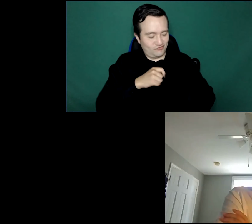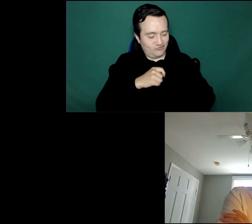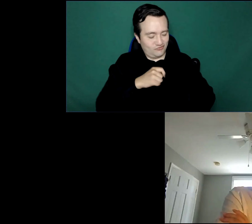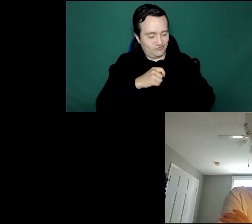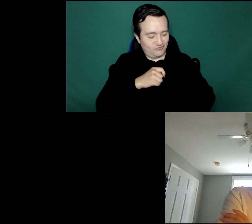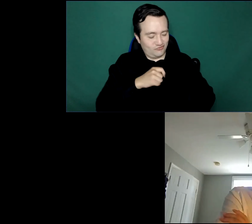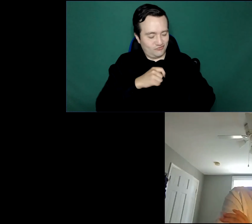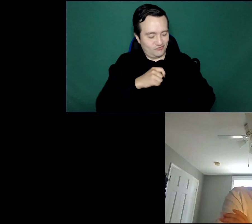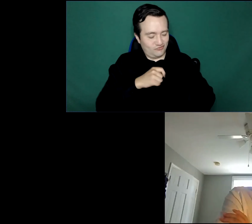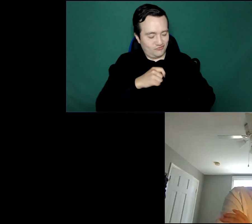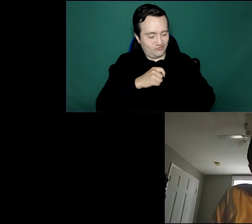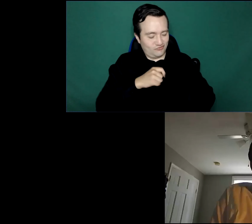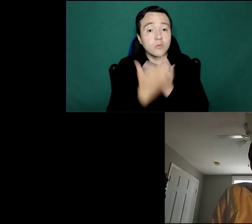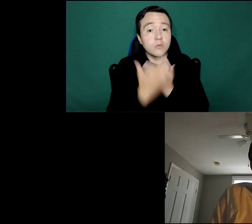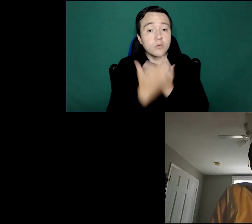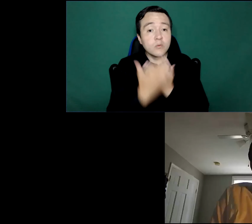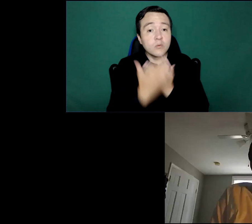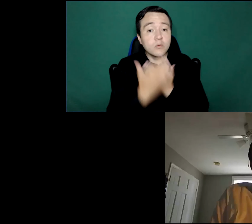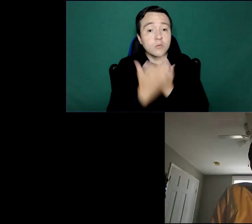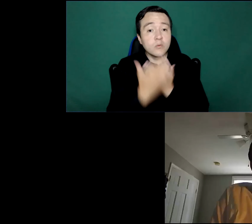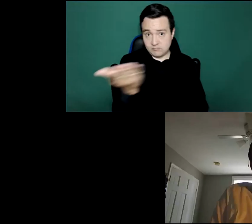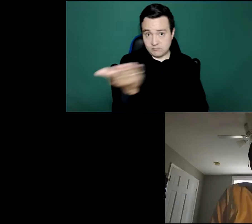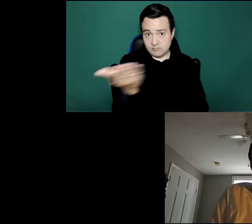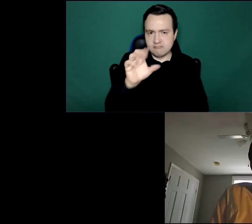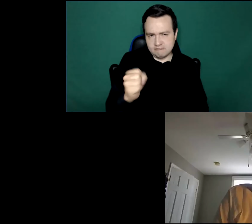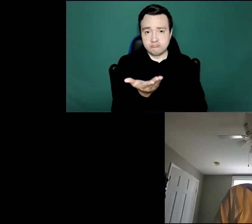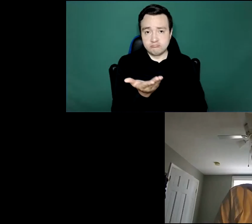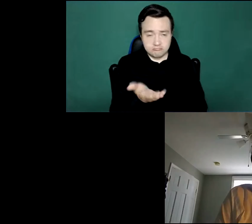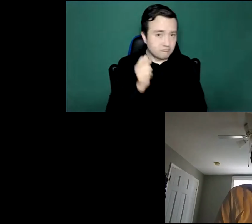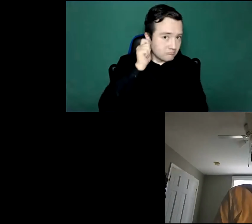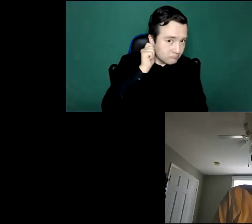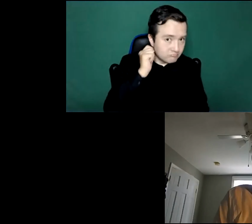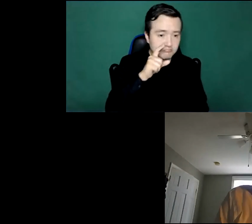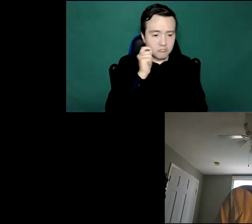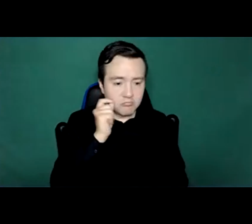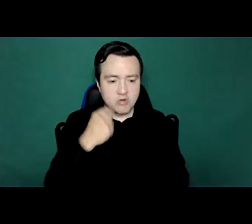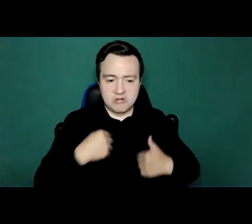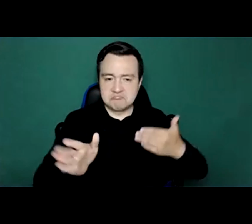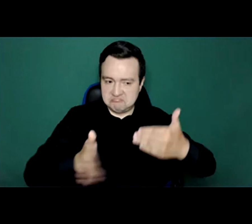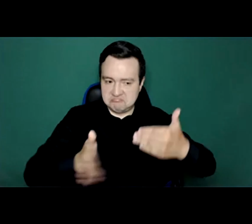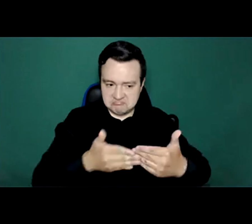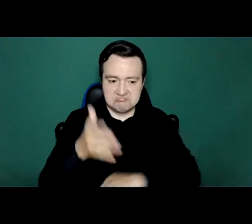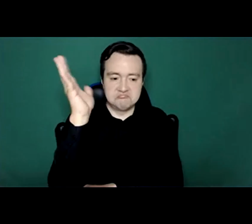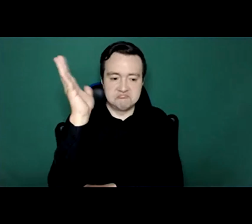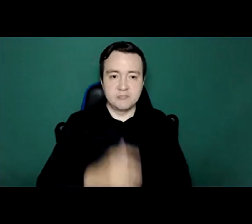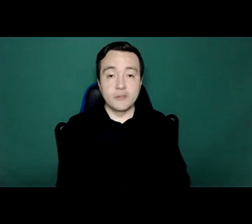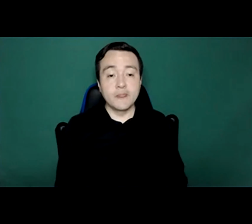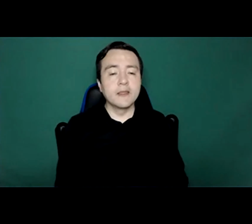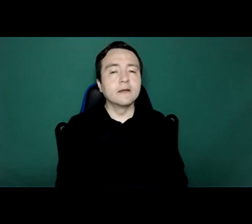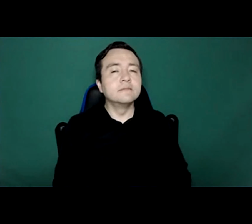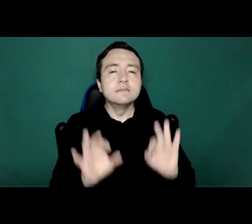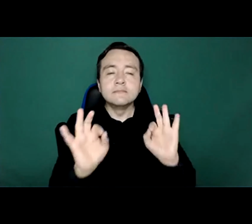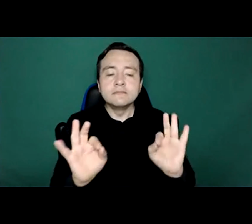tomar unos minutos para hacer un cierre de este encuentro y repasar, serían los mensajes claves de